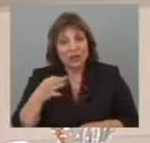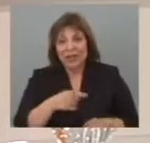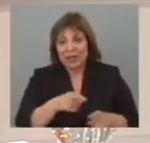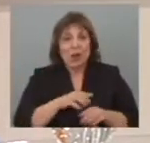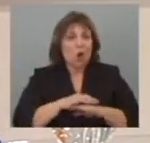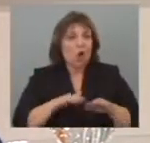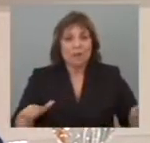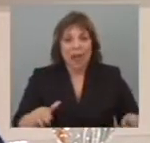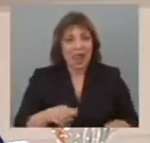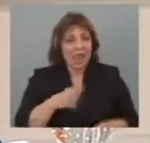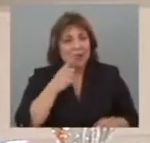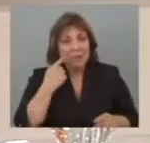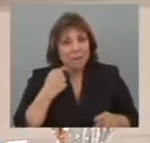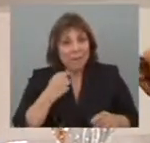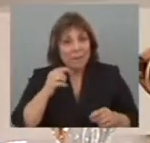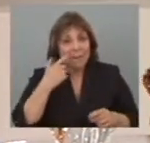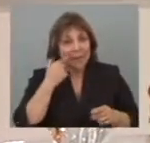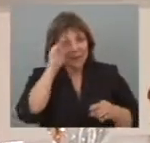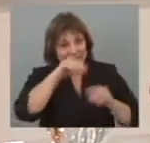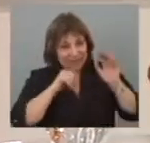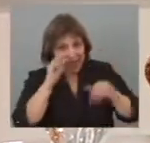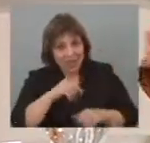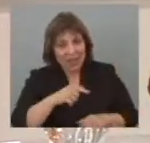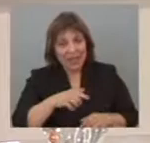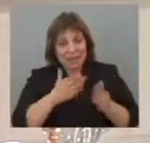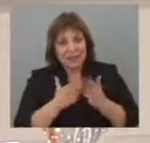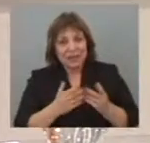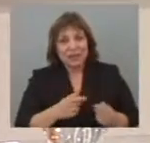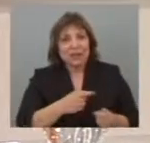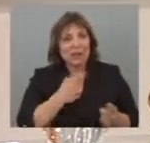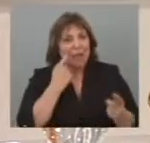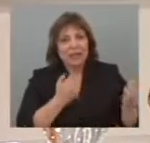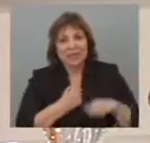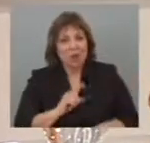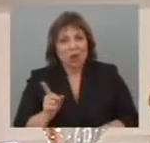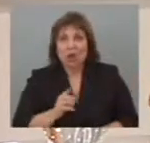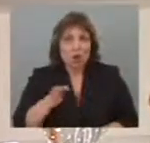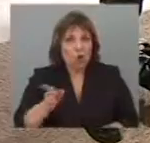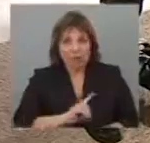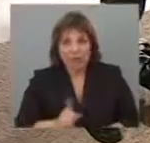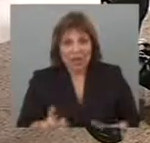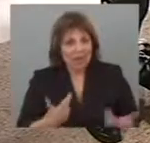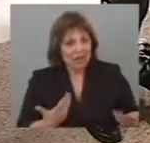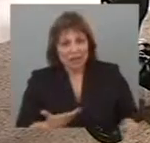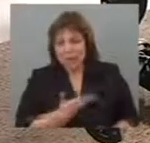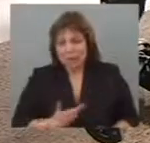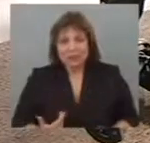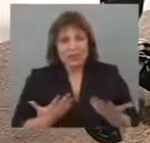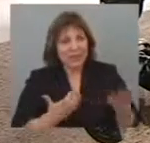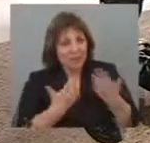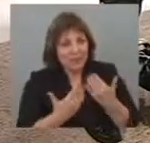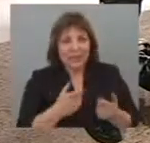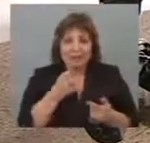era lo normal, que en realidad cuando llamaban a los padres tenían muy poca respuesta. Quizás esa es parte de lo